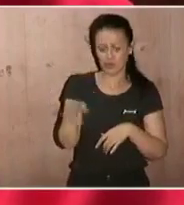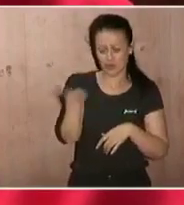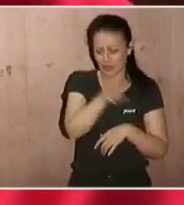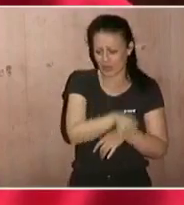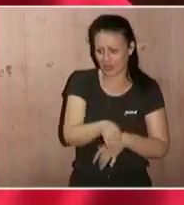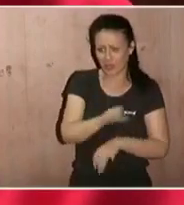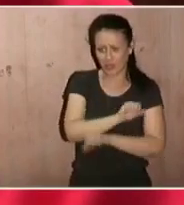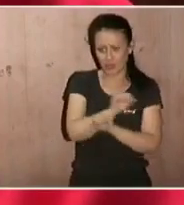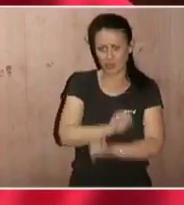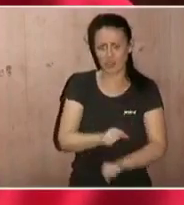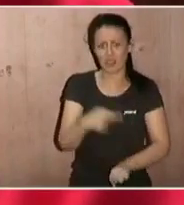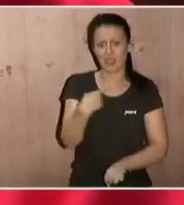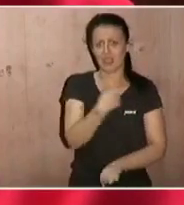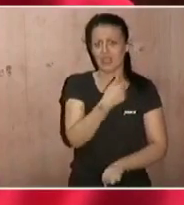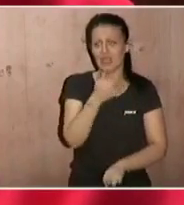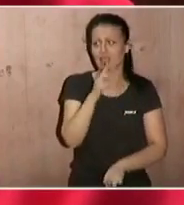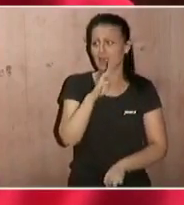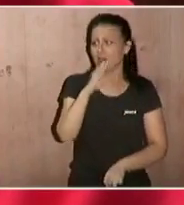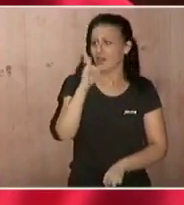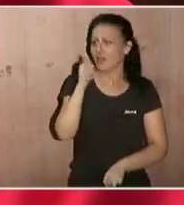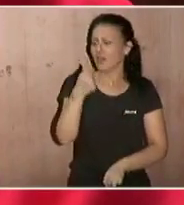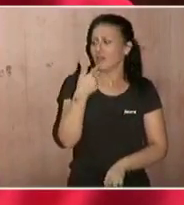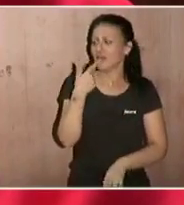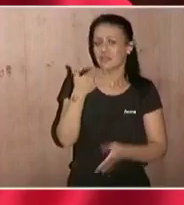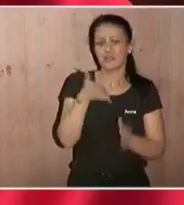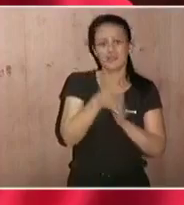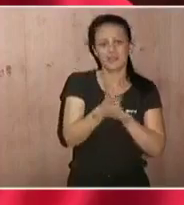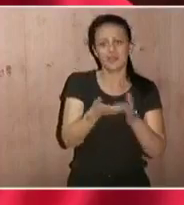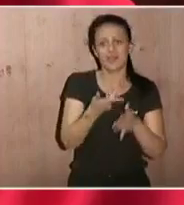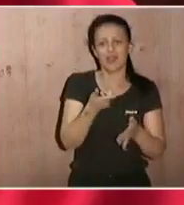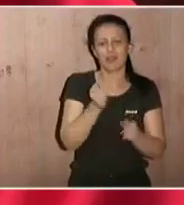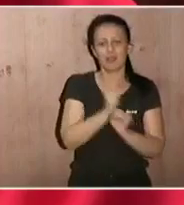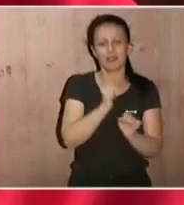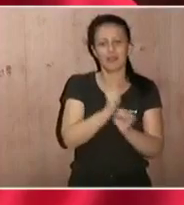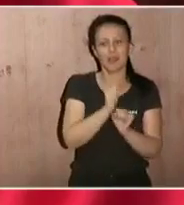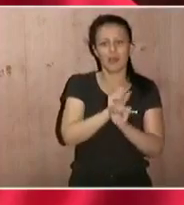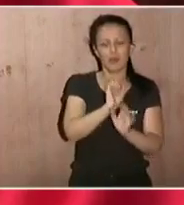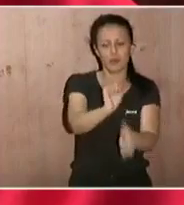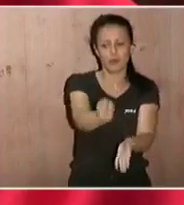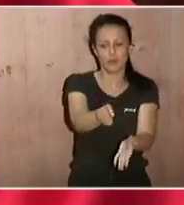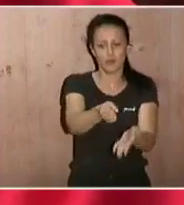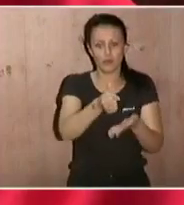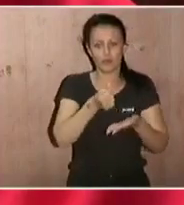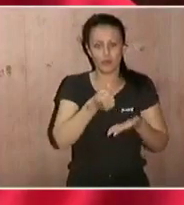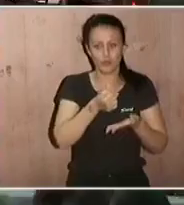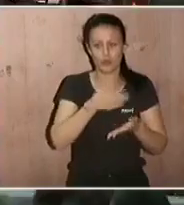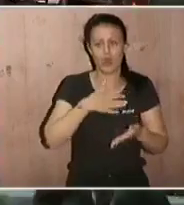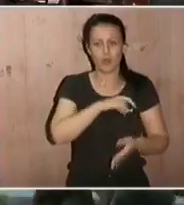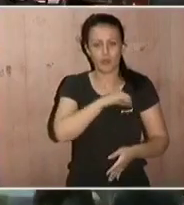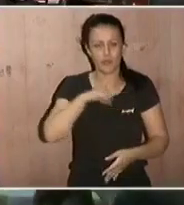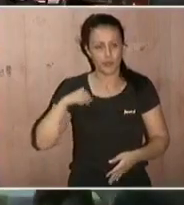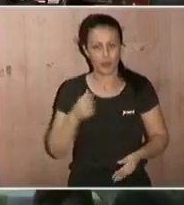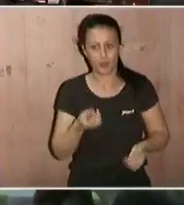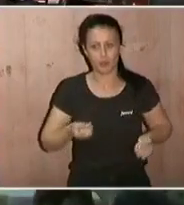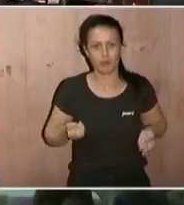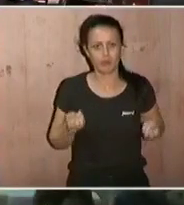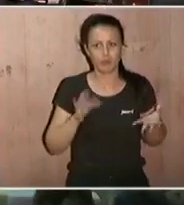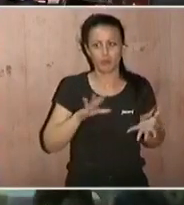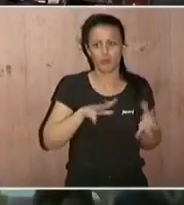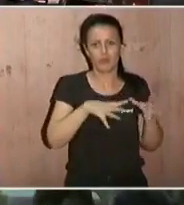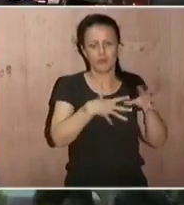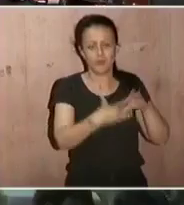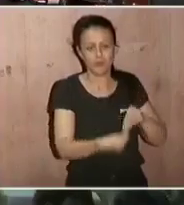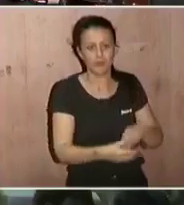profesor García de Enterría, heredó esas nobles tareas con personalidad propia. También,